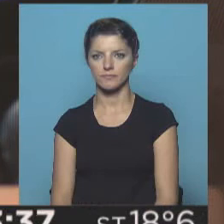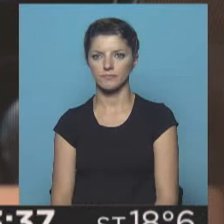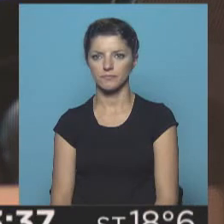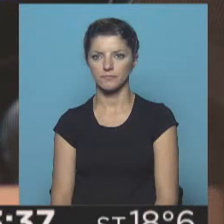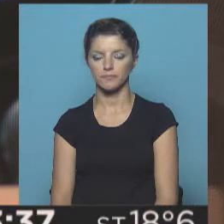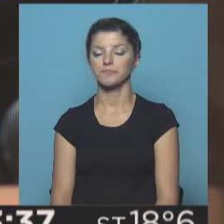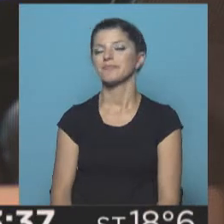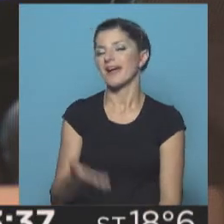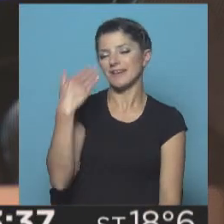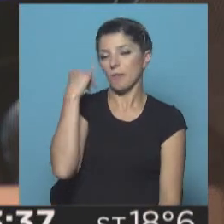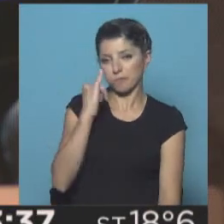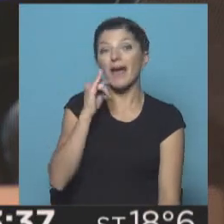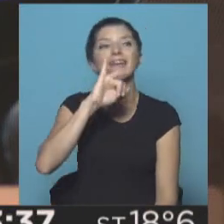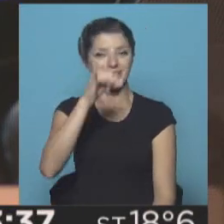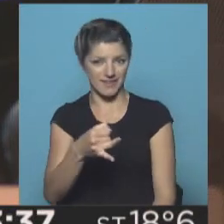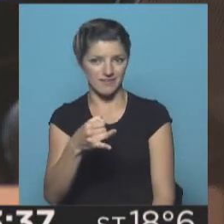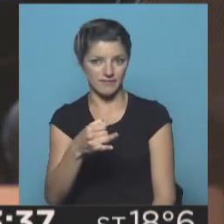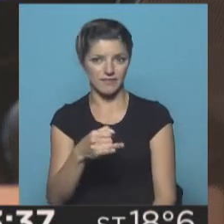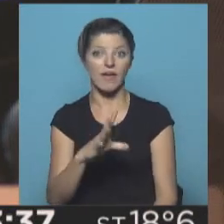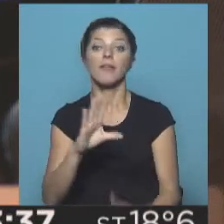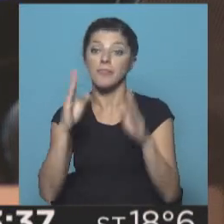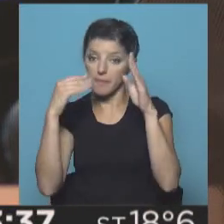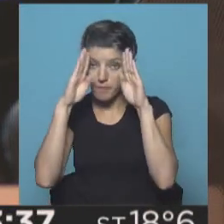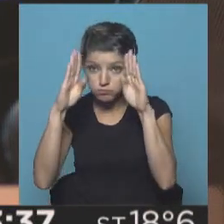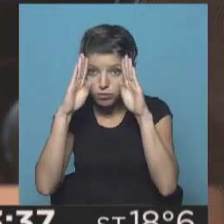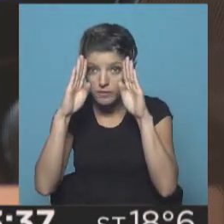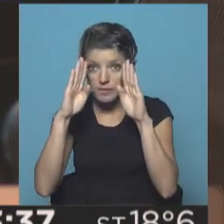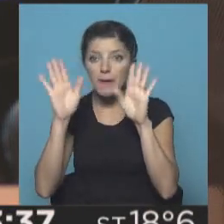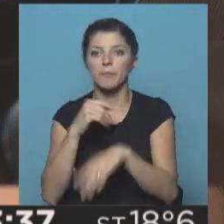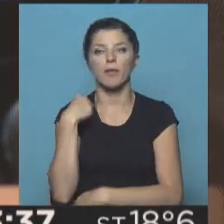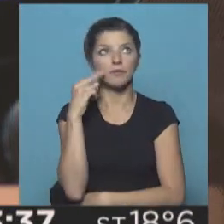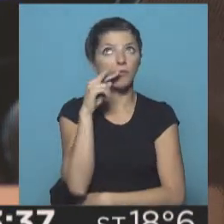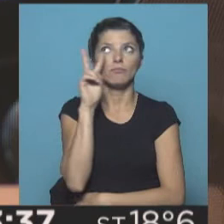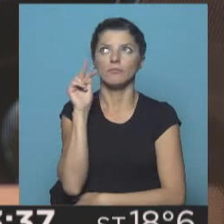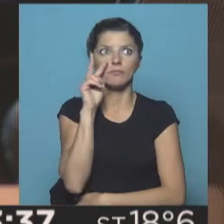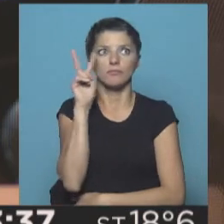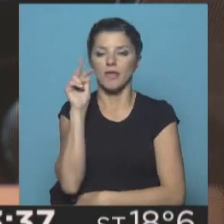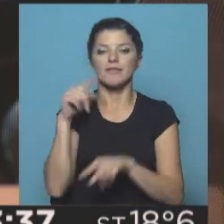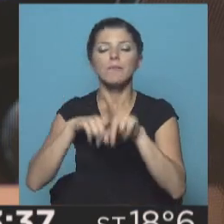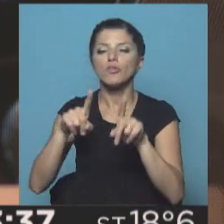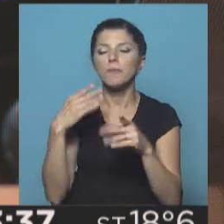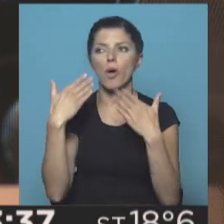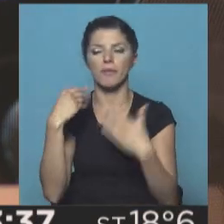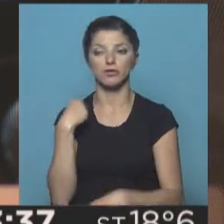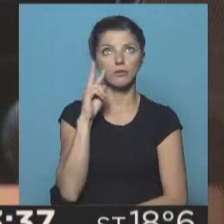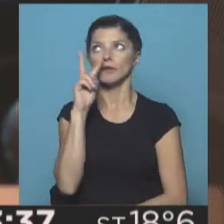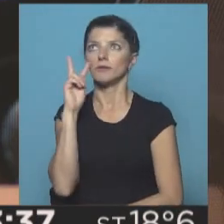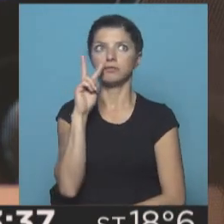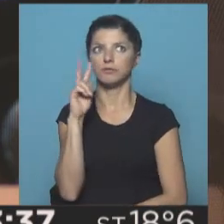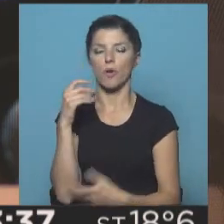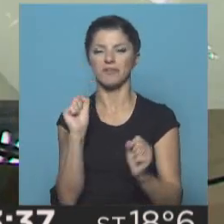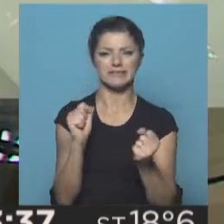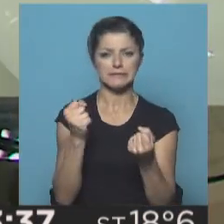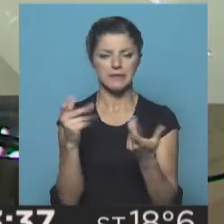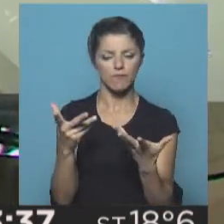Lo decíamos hace un ratito, sí, es cuestión de prepararse y de no revolear los ojos. Revolear los ojos en un debate mostrando una señal de